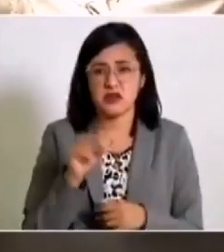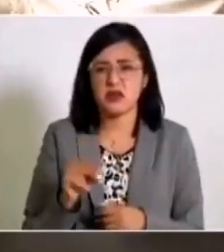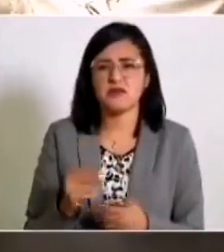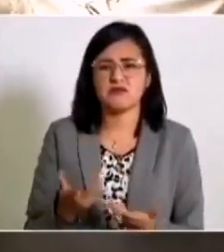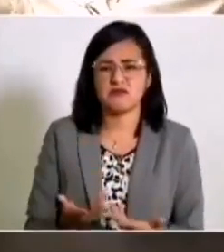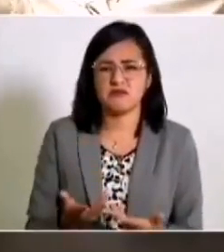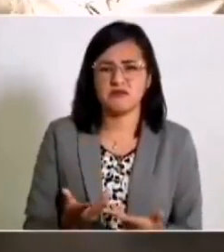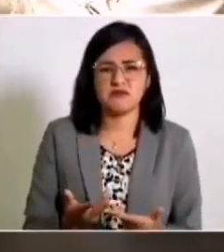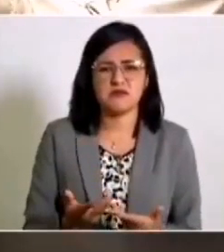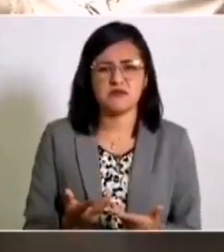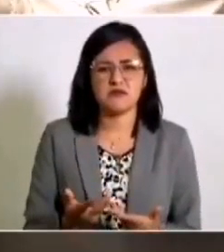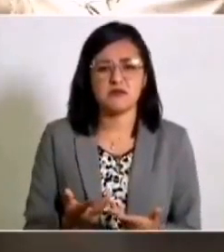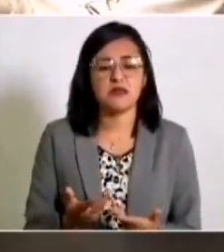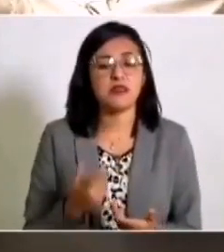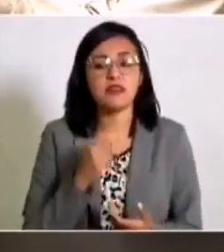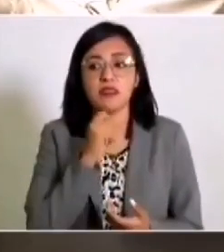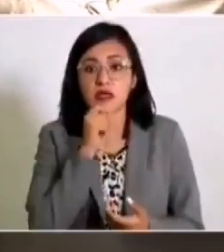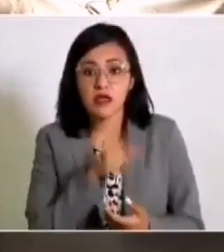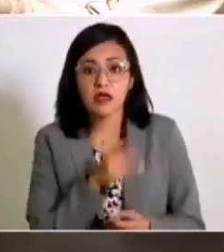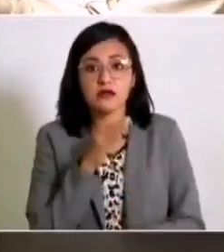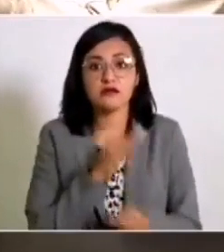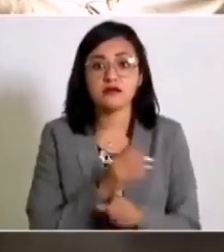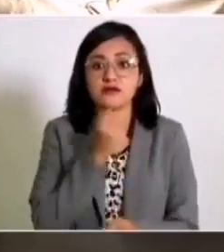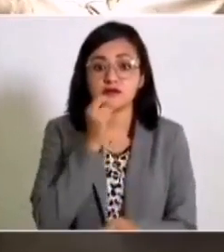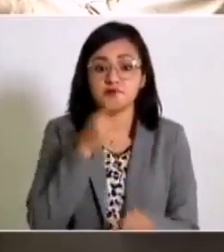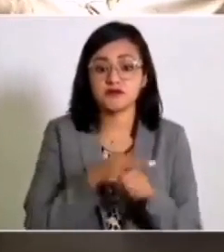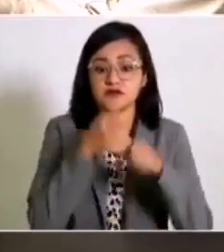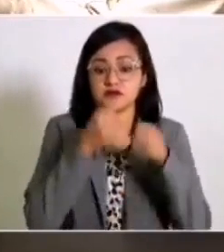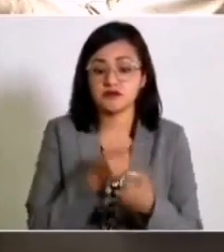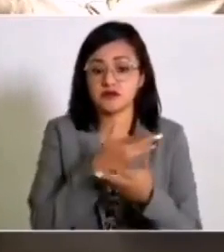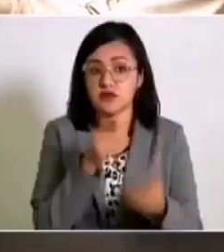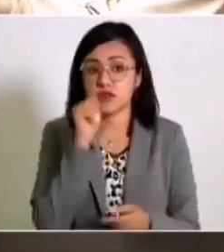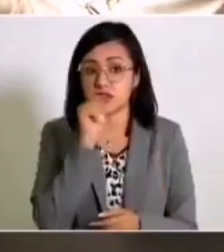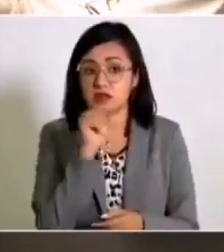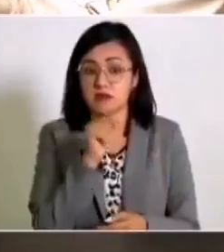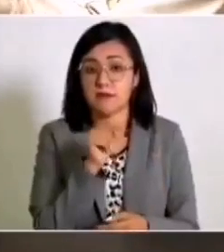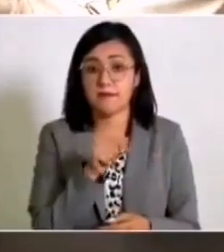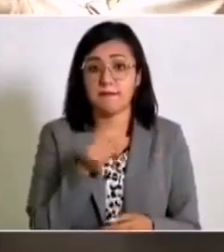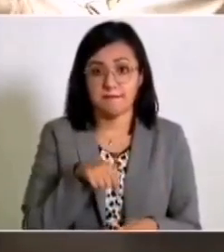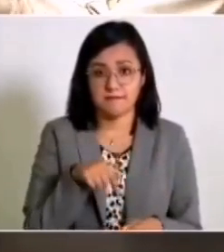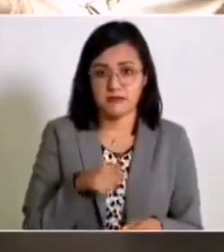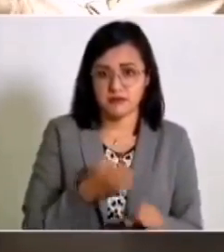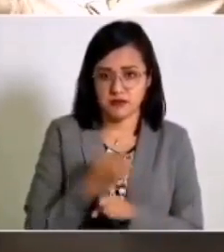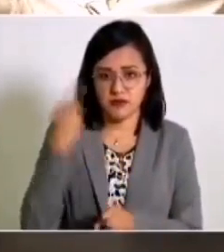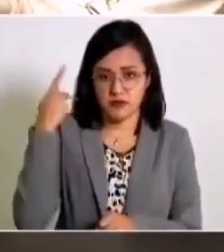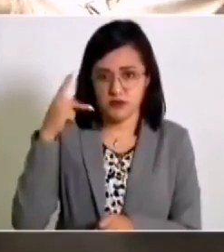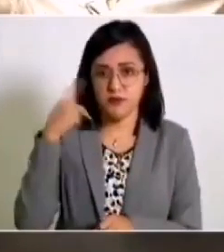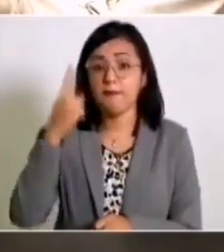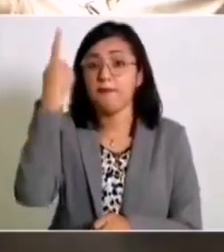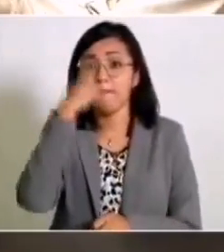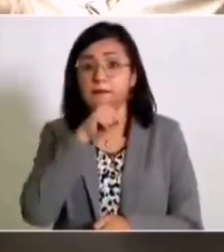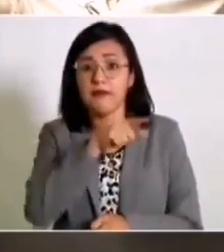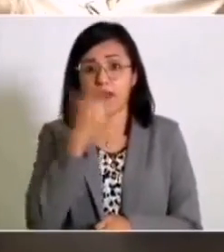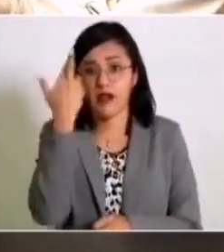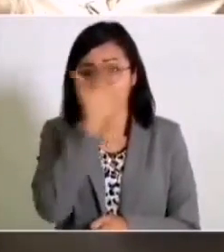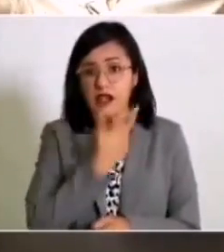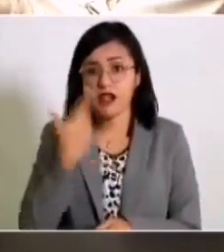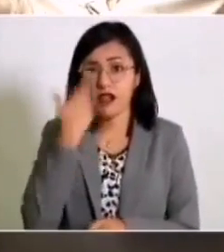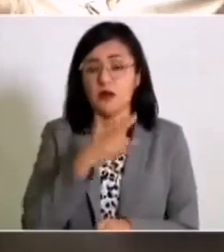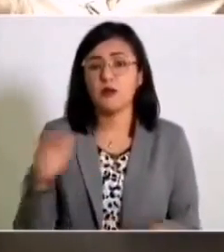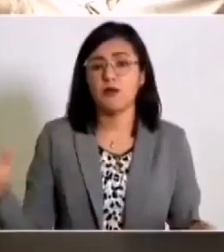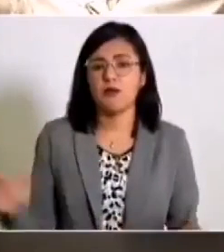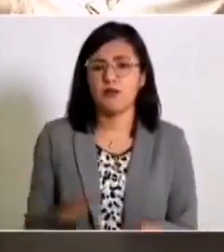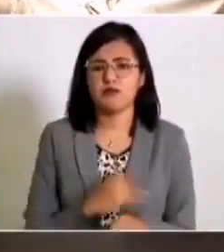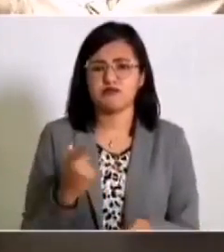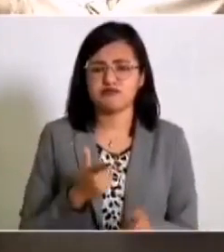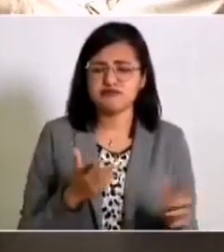y le pido que se dirija al secretario de Seguridad Pública del Estado para que se revise la